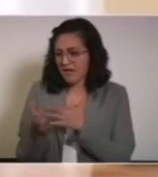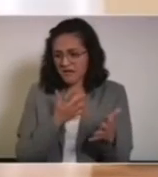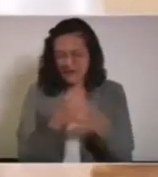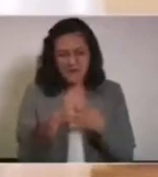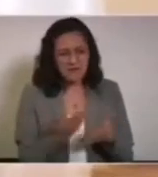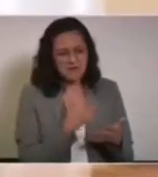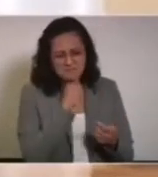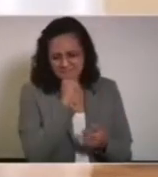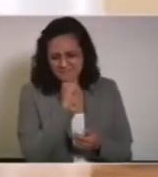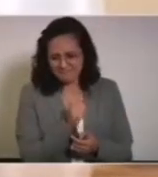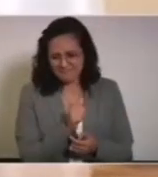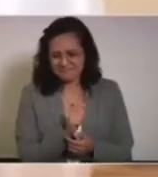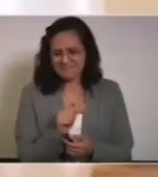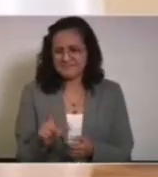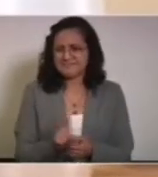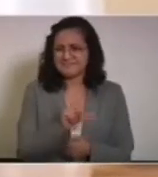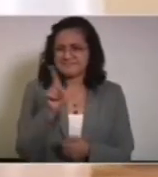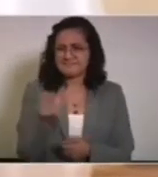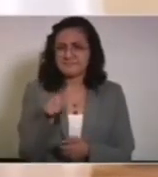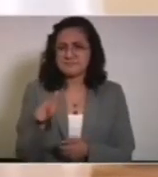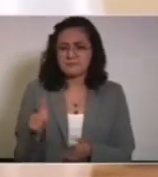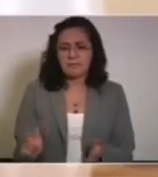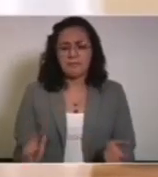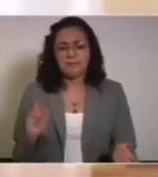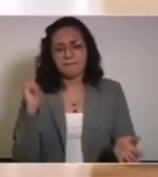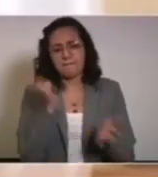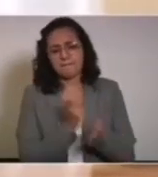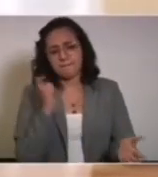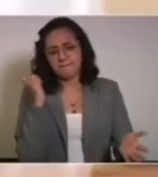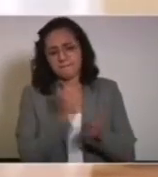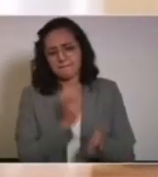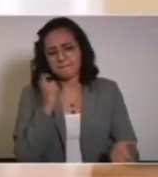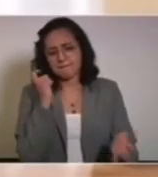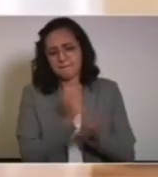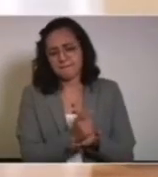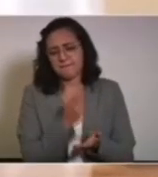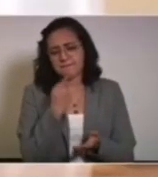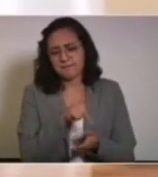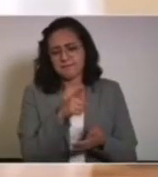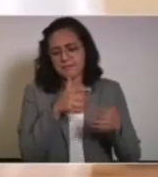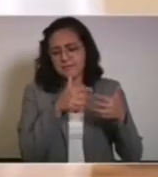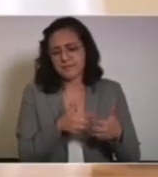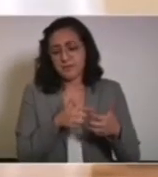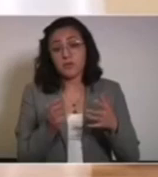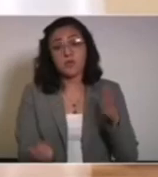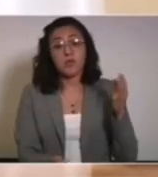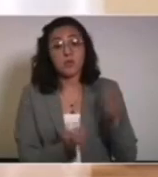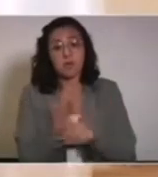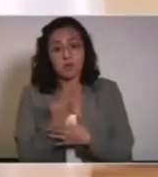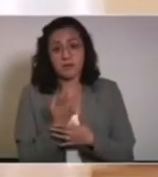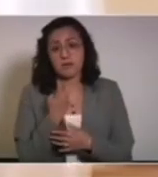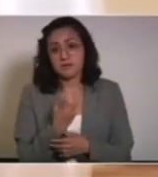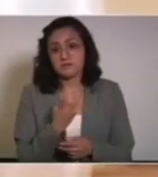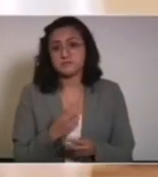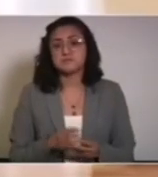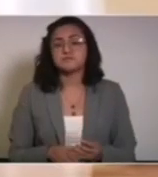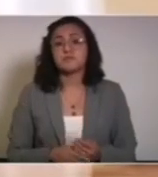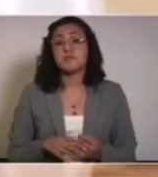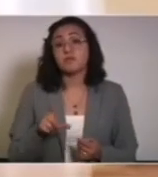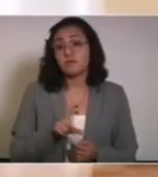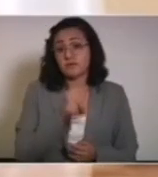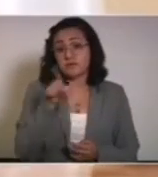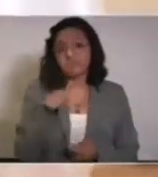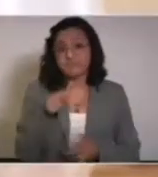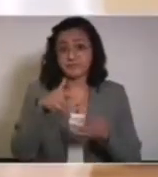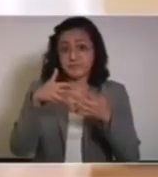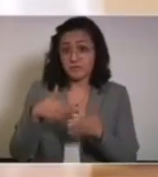y ahí les depositaban en las cuentas de las empresas de las empresas nuevas esas y después sus